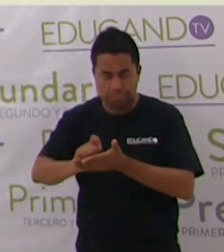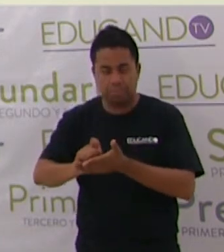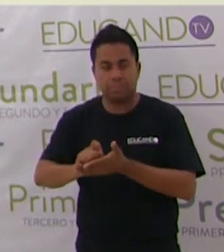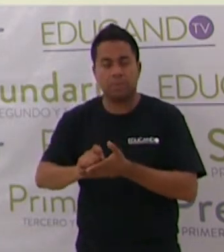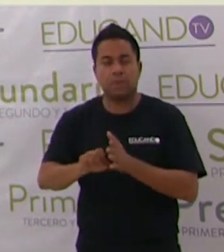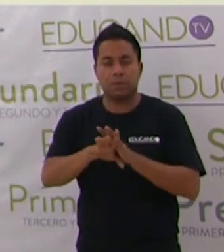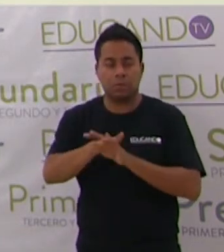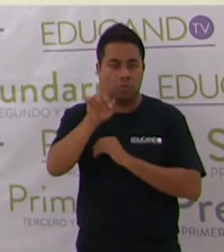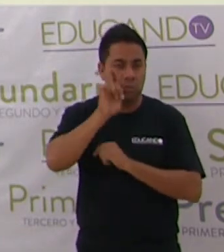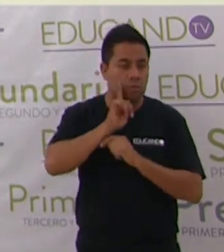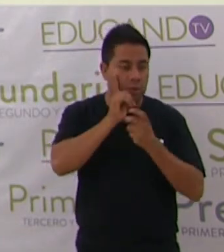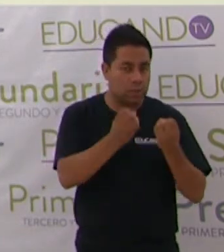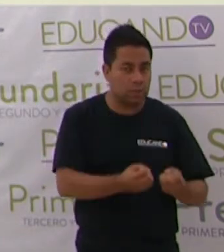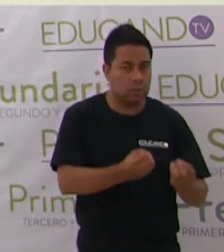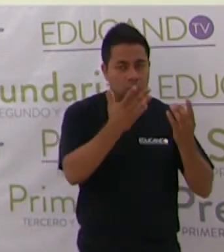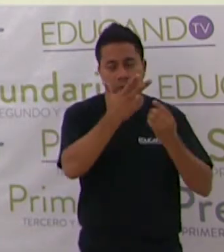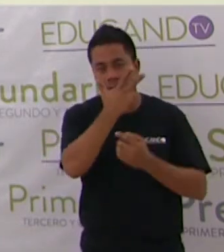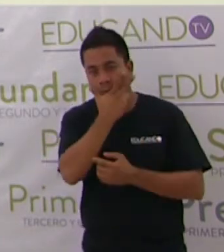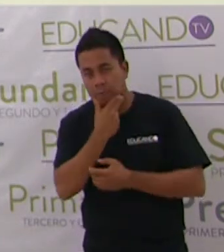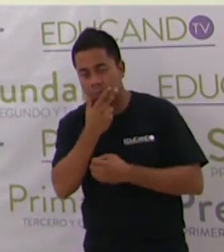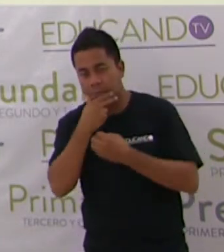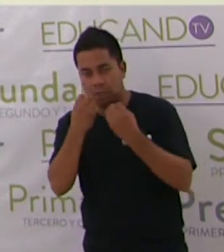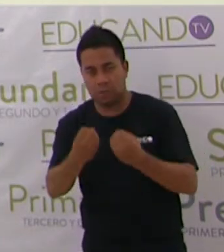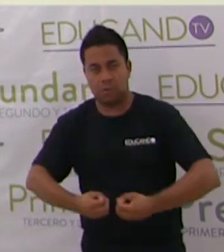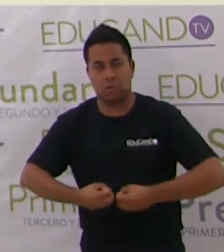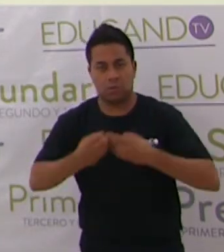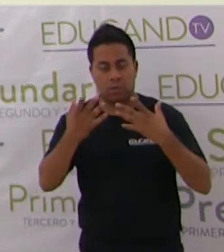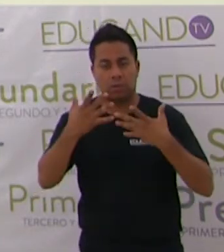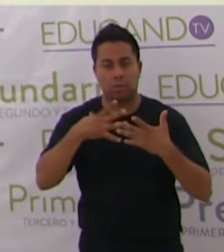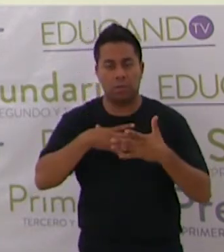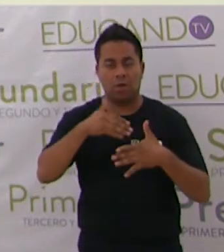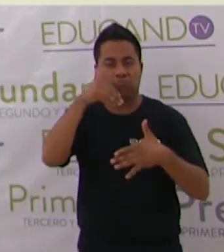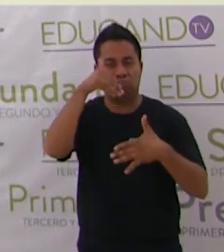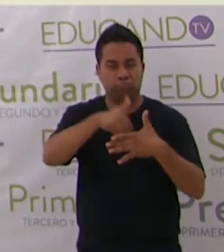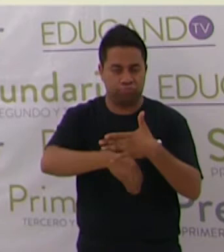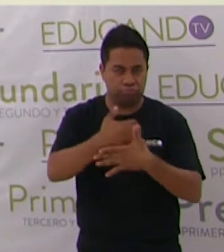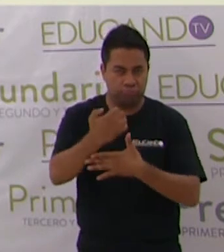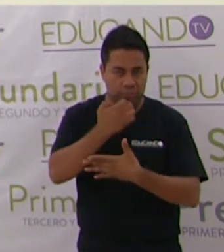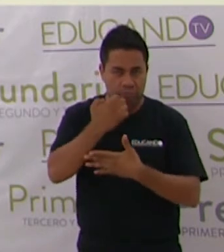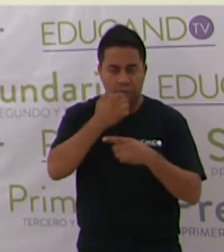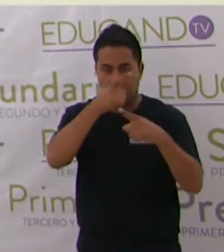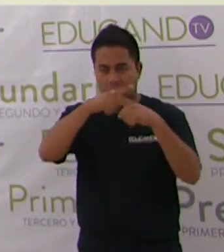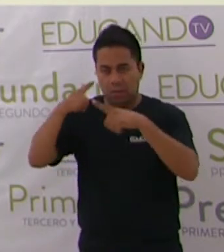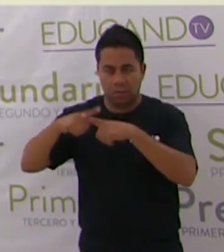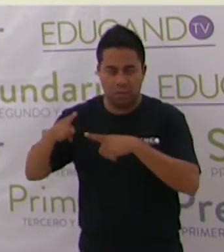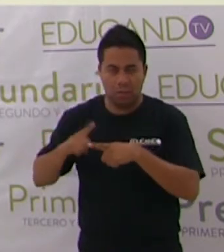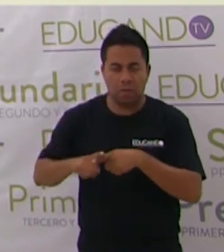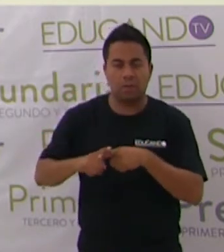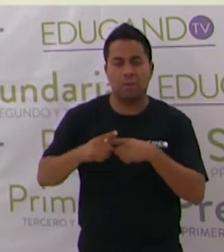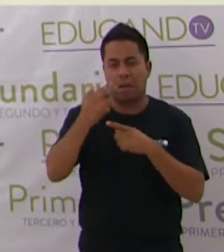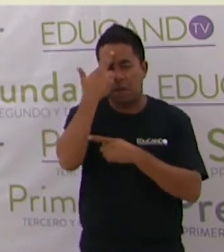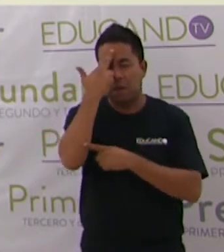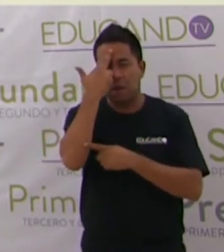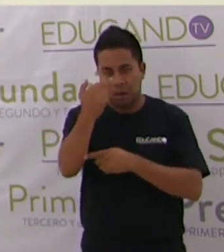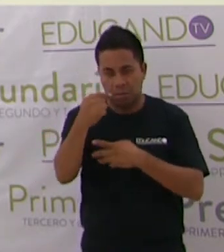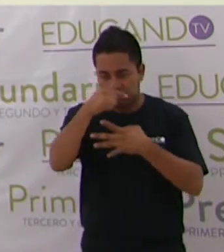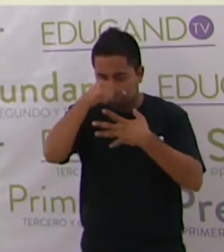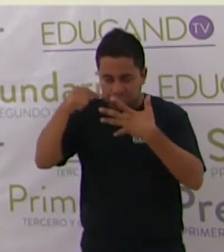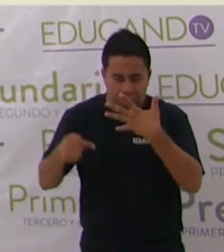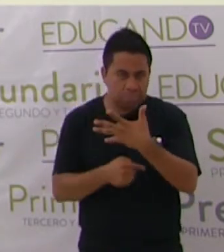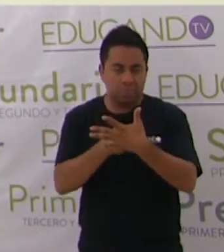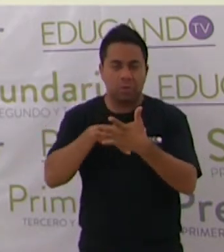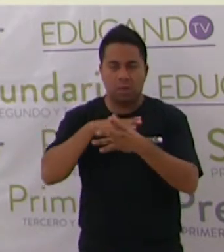cuántas mujeres y cuántos hombres han desertado por los diferentes tipos que